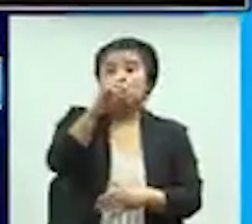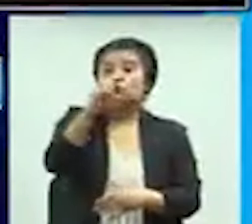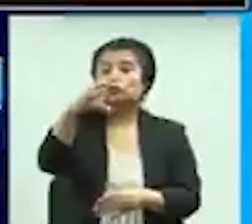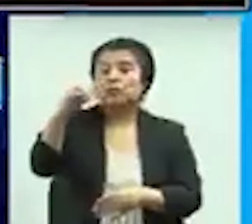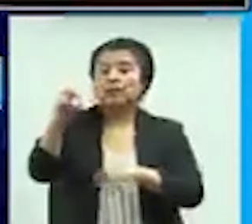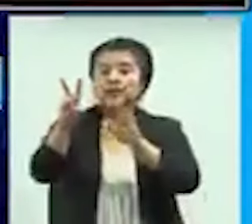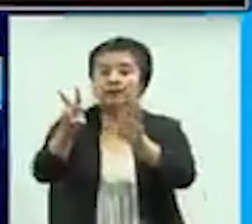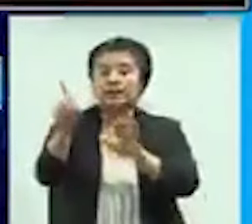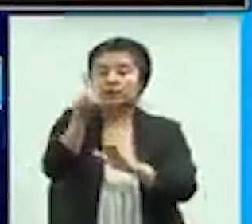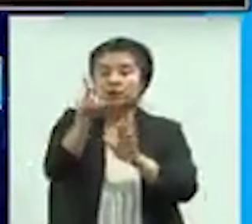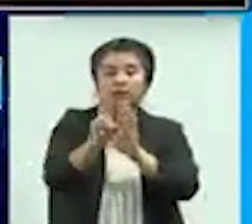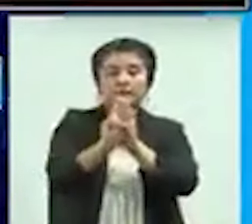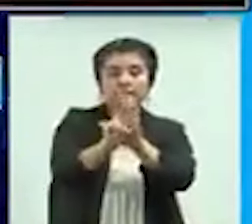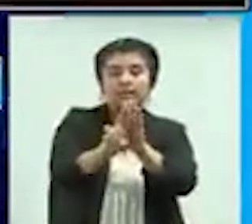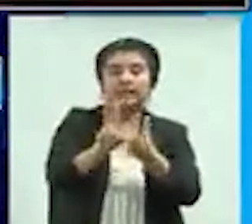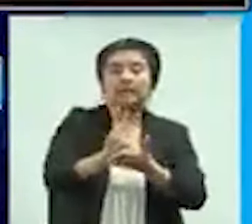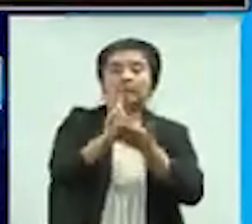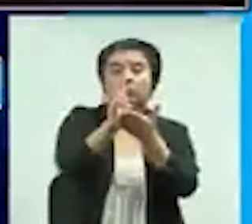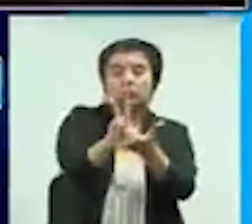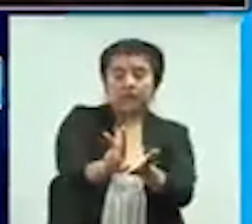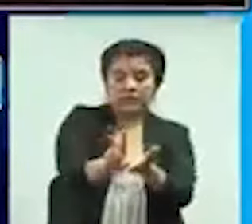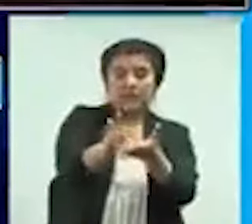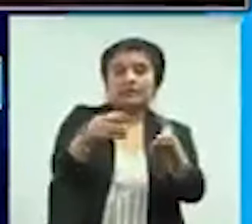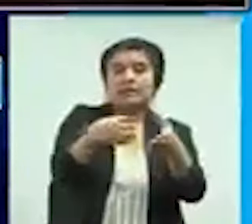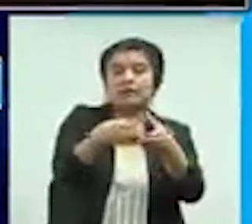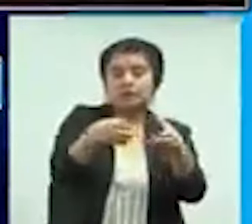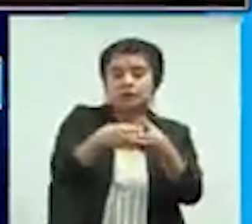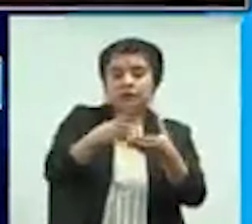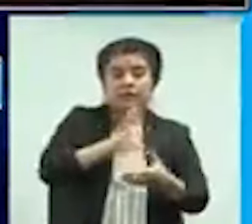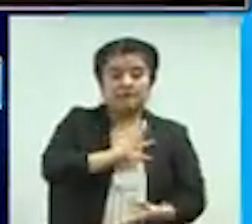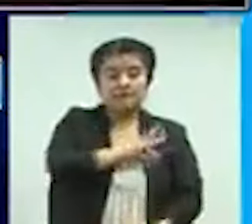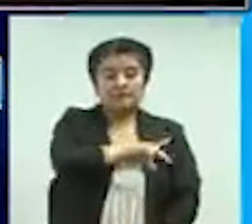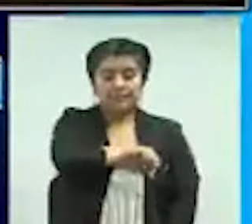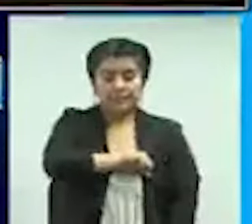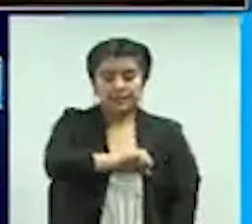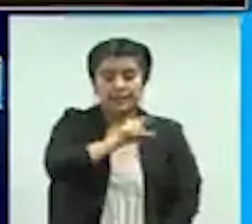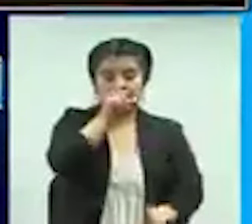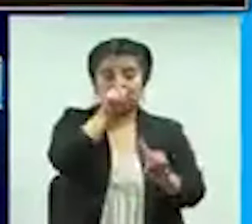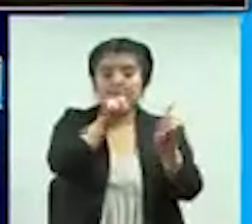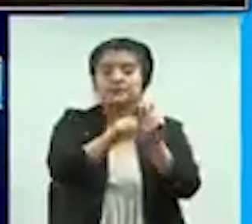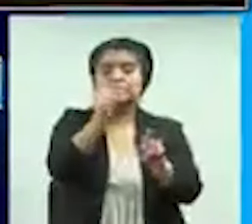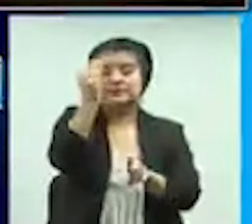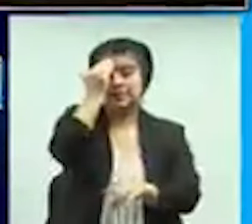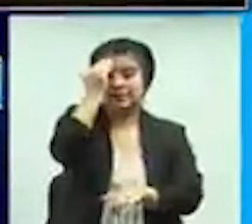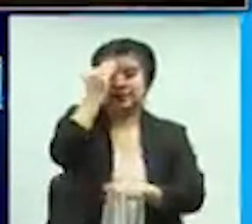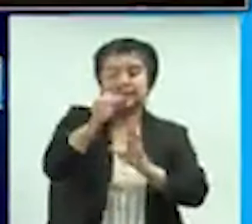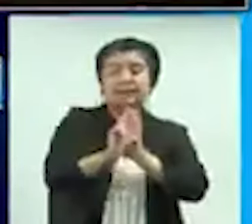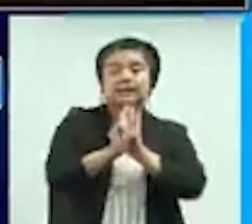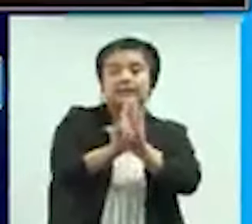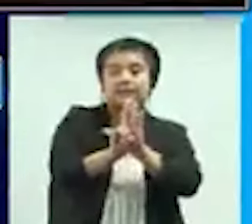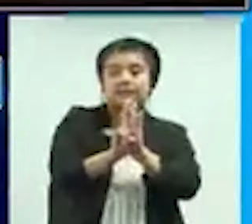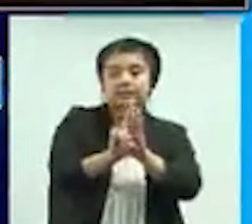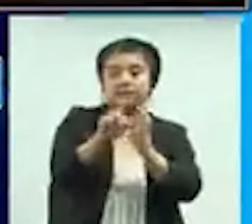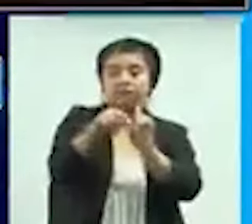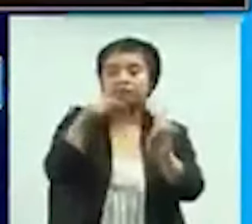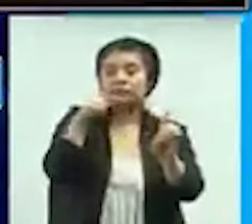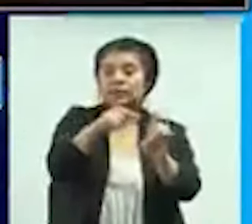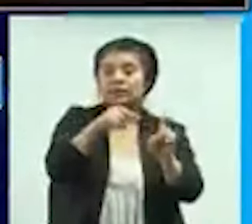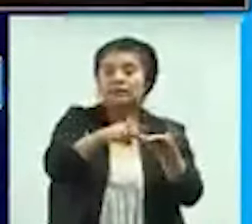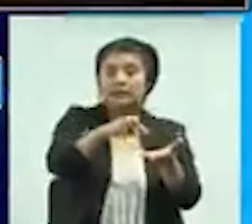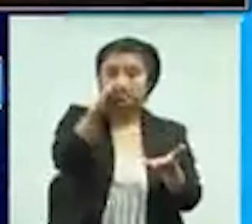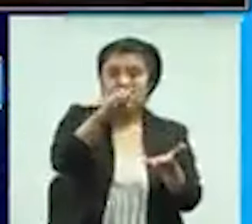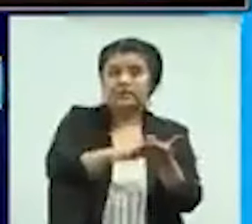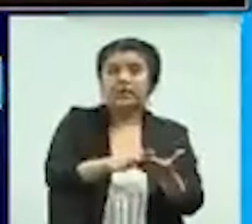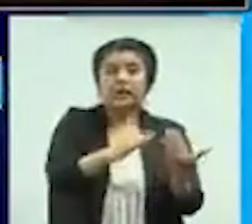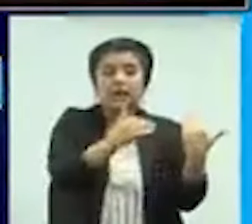la voluntad del Estado de Palestina. Internacionalmente se reconoce que la representatividad de dicho Estado corresponde a la